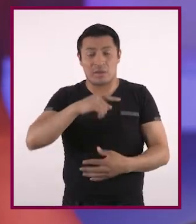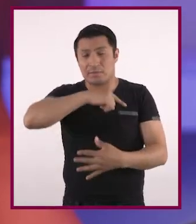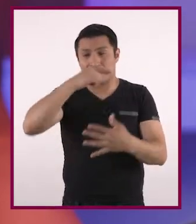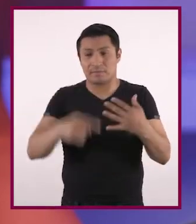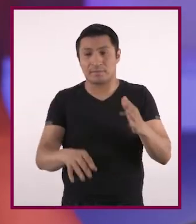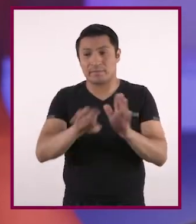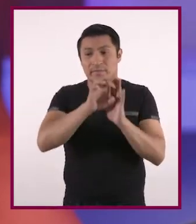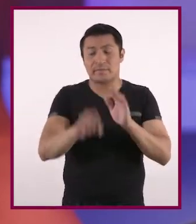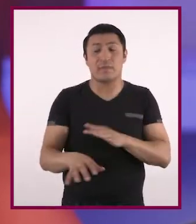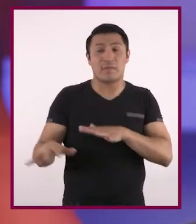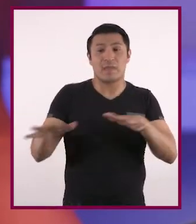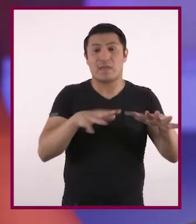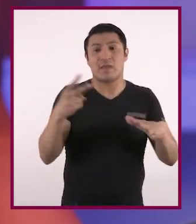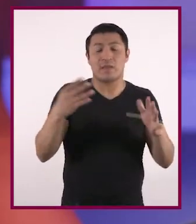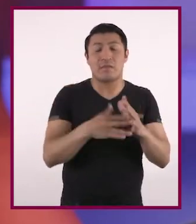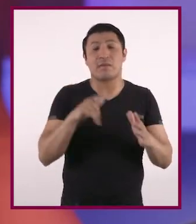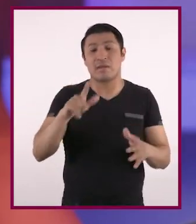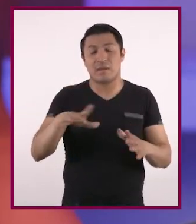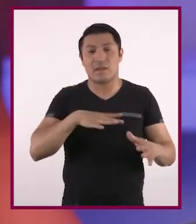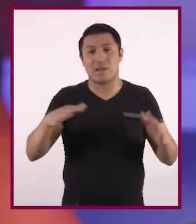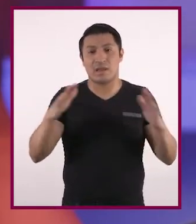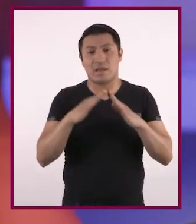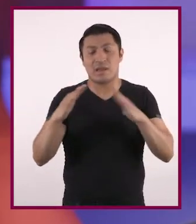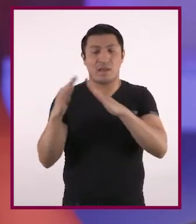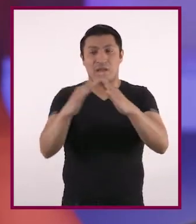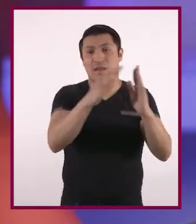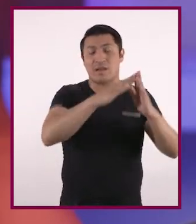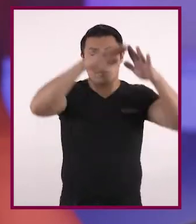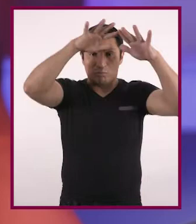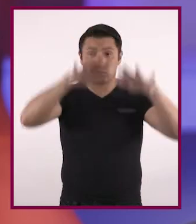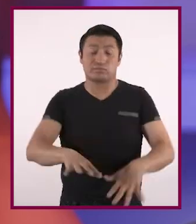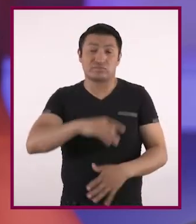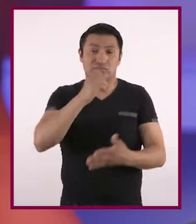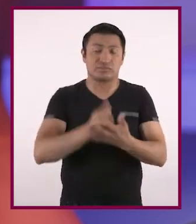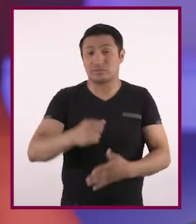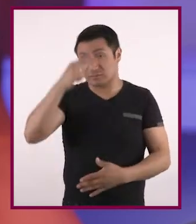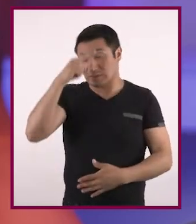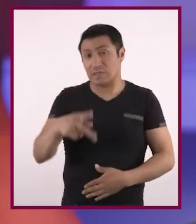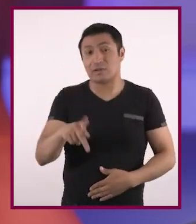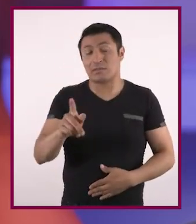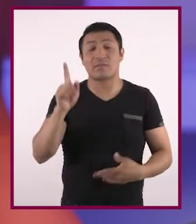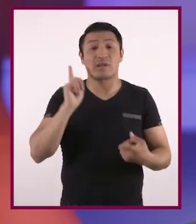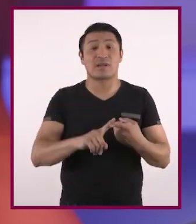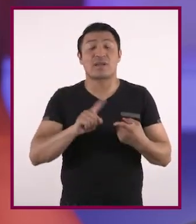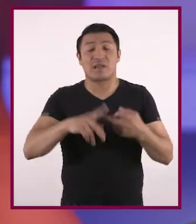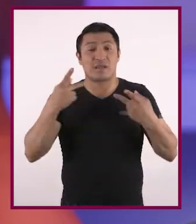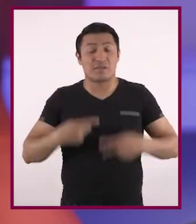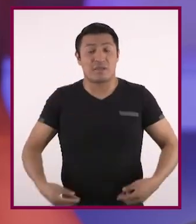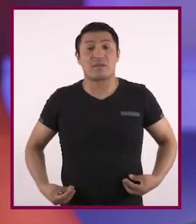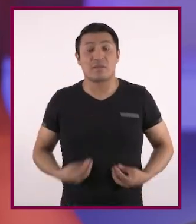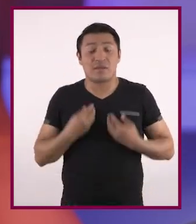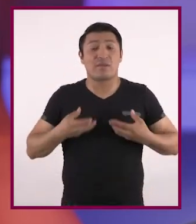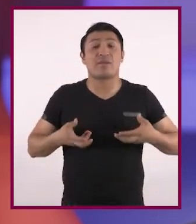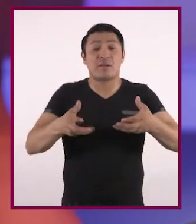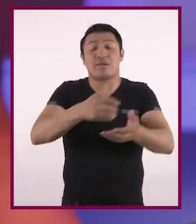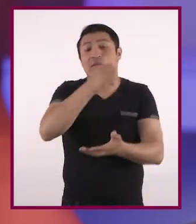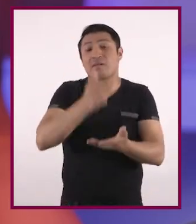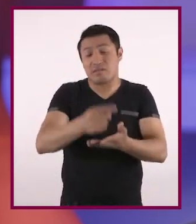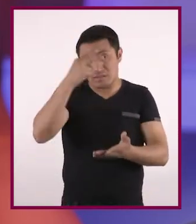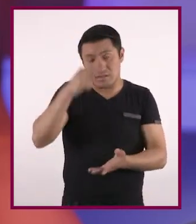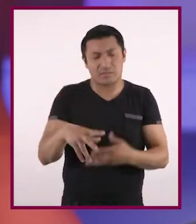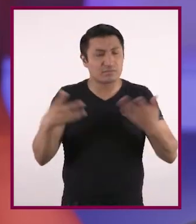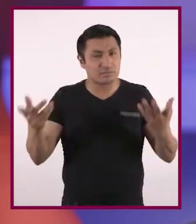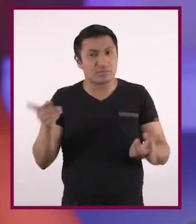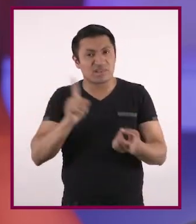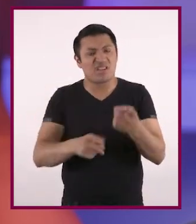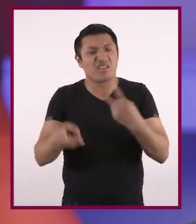el sismo del 2017 que dejó sin vivienda a muchas personas en la Ciudad de México. Pero ¿quiénes son las personas que viven en situación de calle en la Ciudad de México?